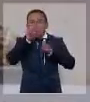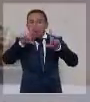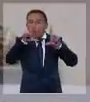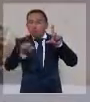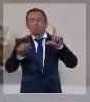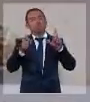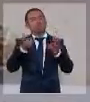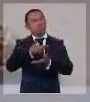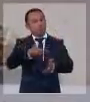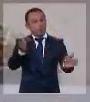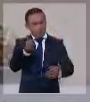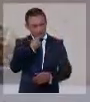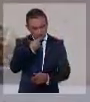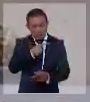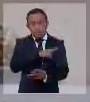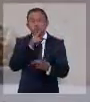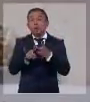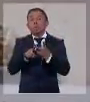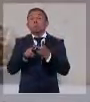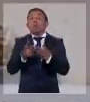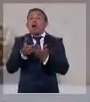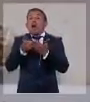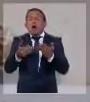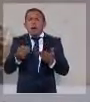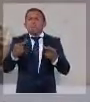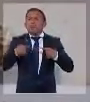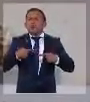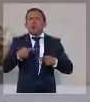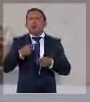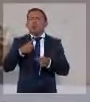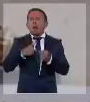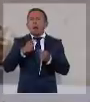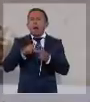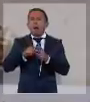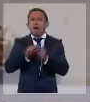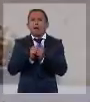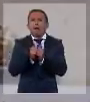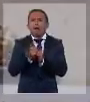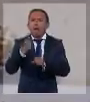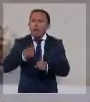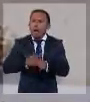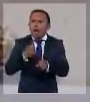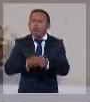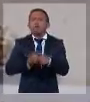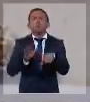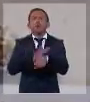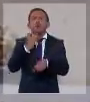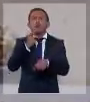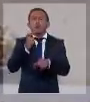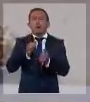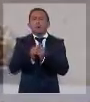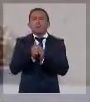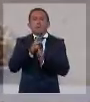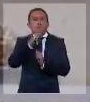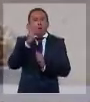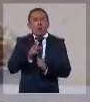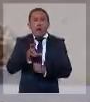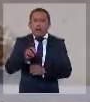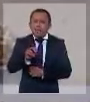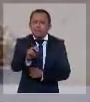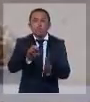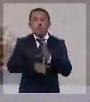está enfermando de enfermedades crónico-degenerativas que no son contagiosas, que acompañan periodos muy largos de la vida,